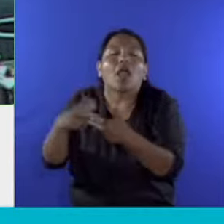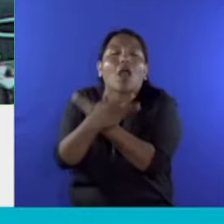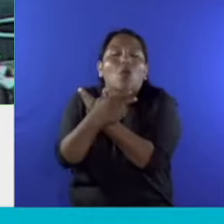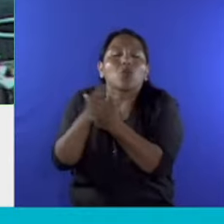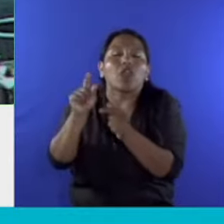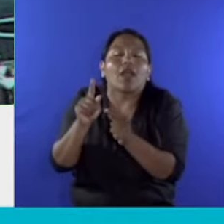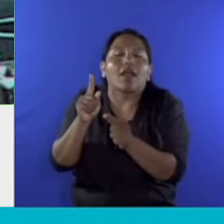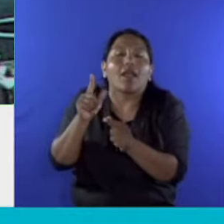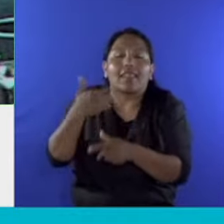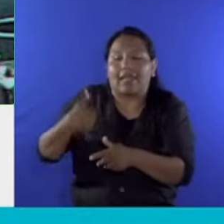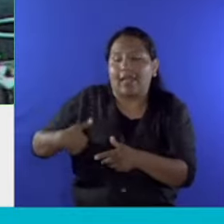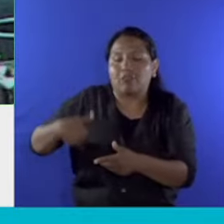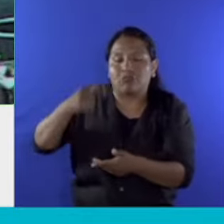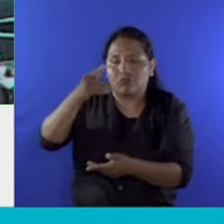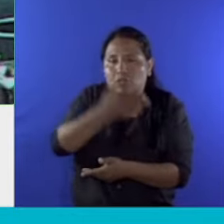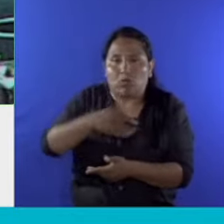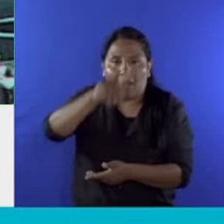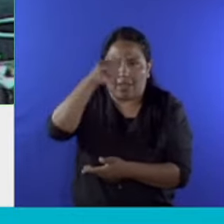de una nación?